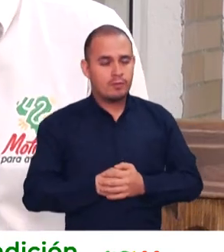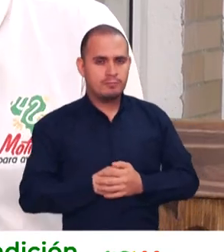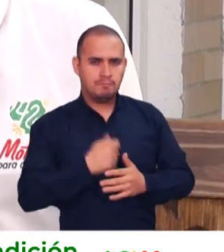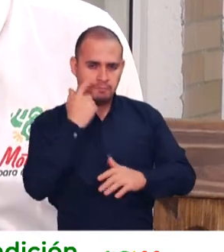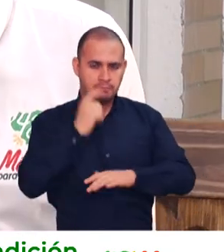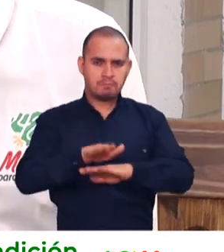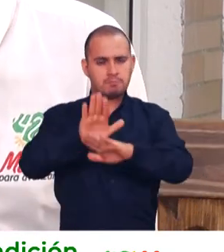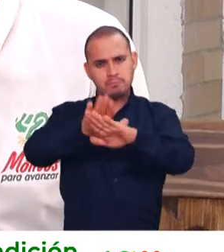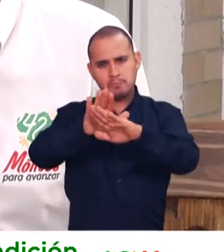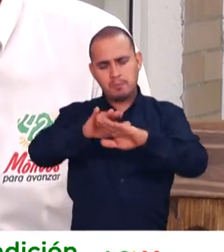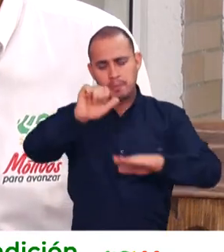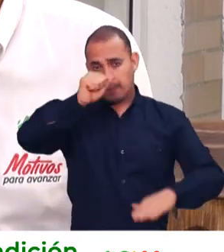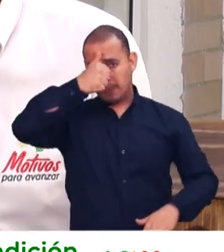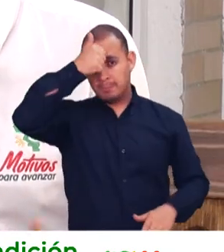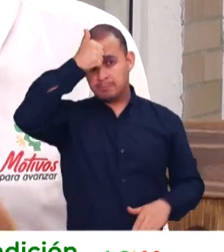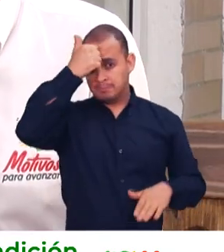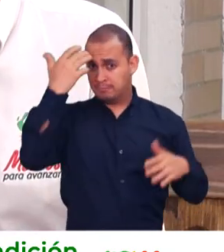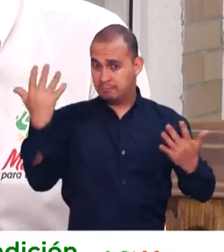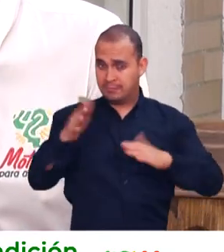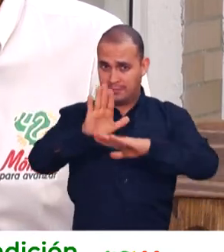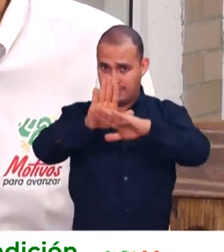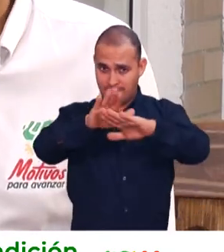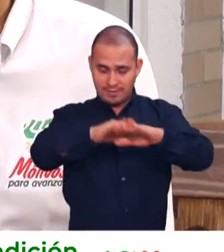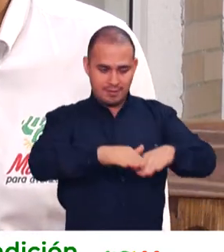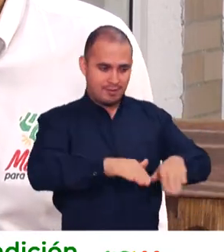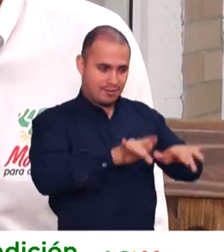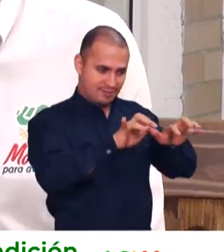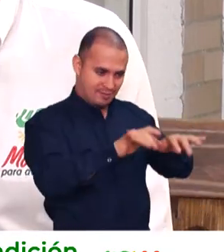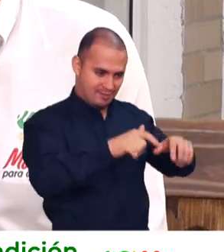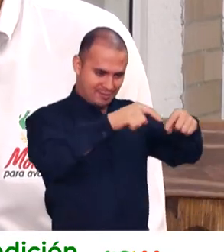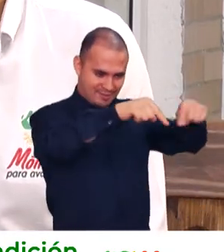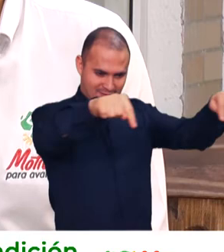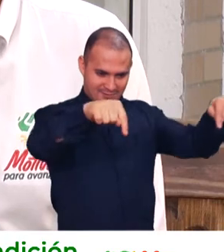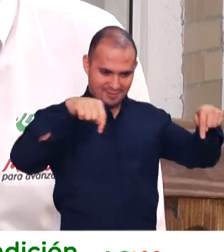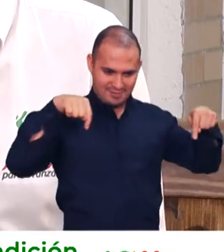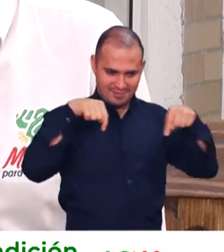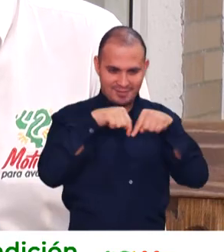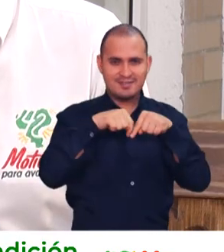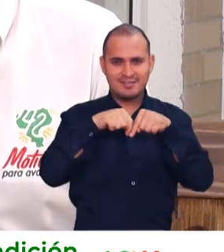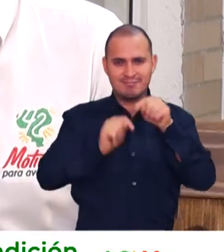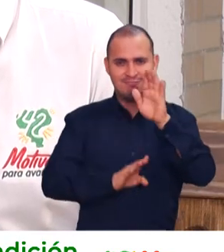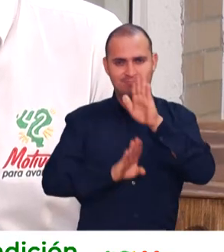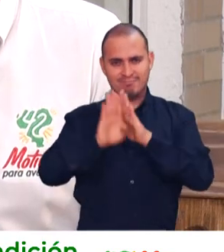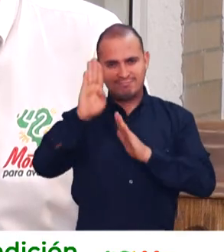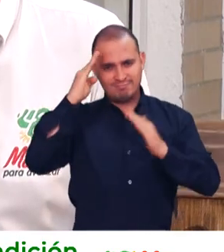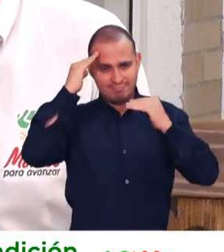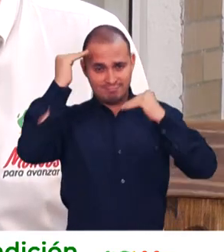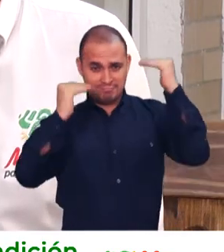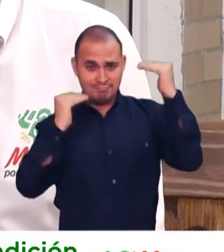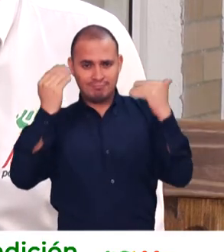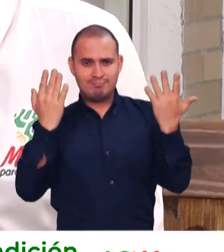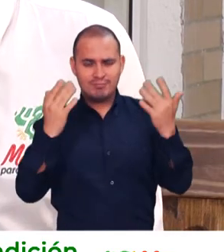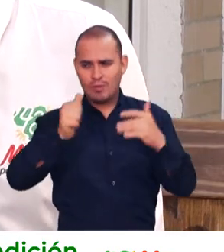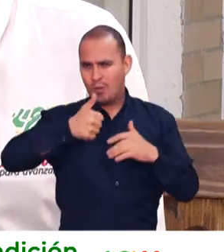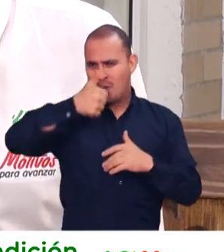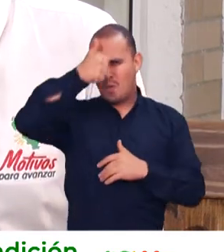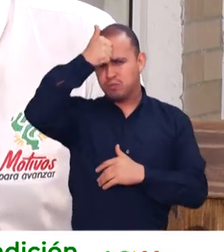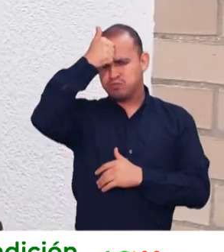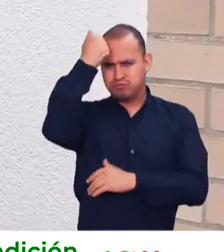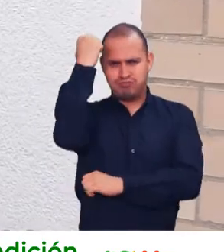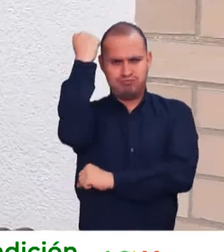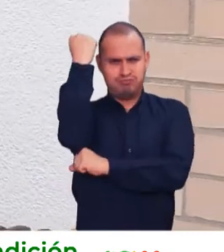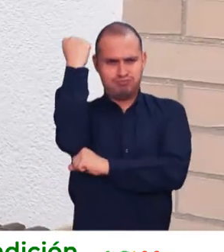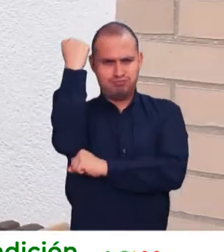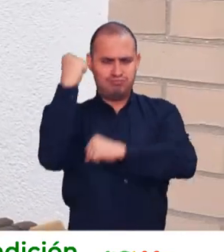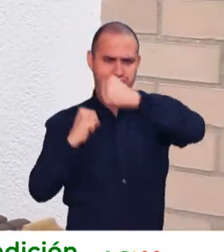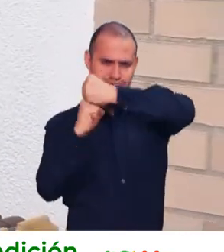gobernador, pues principalmente decir que desde la Secretaría de Desarrollo Económico y Competitividad nosotros hemos estado trabajando en un pilar fundamental que